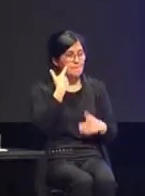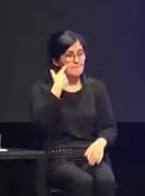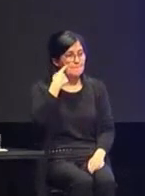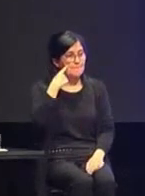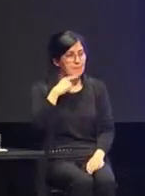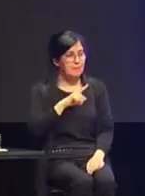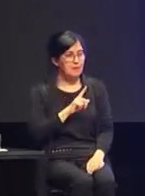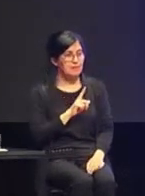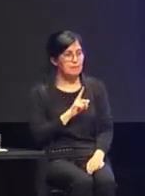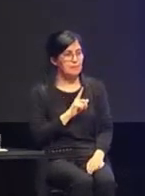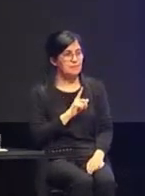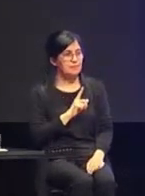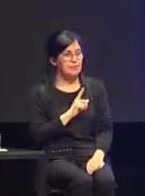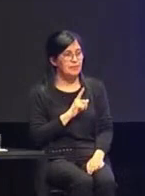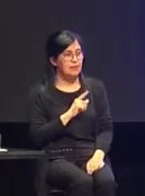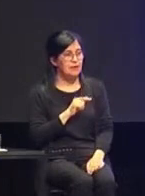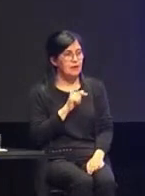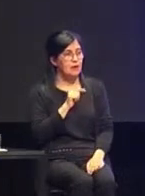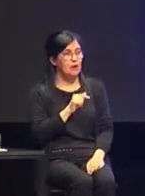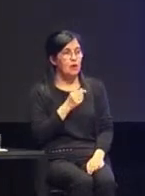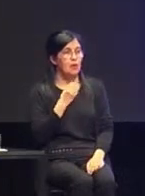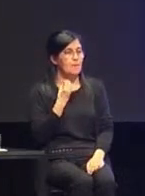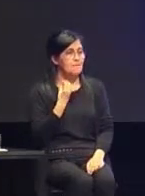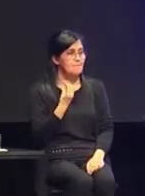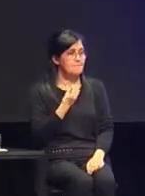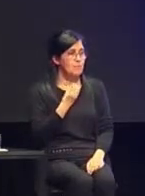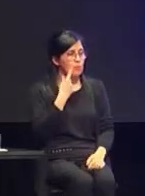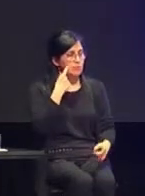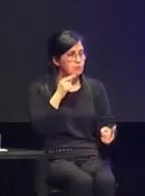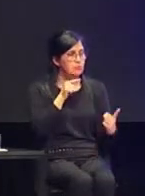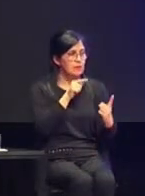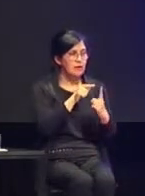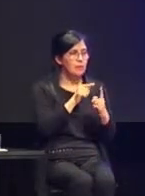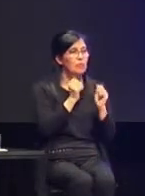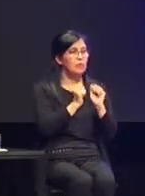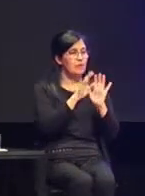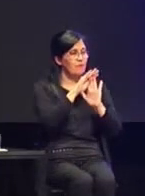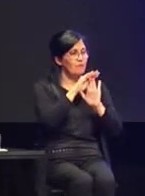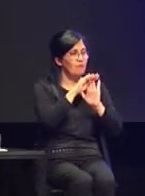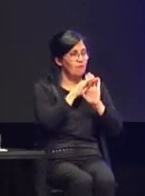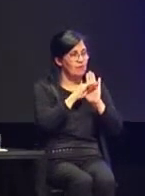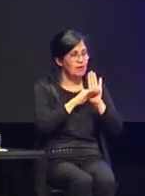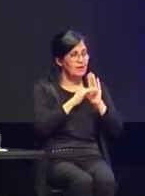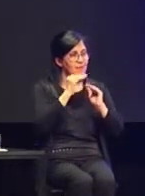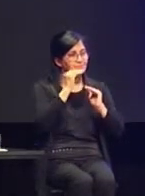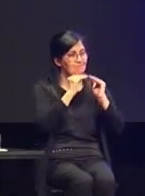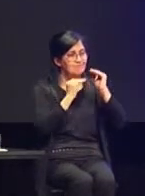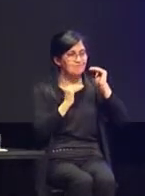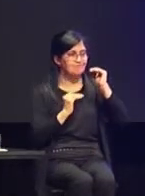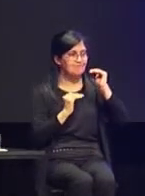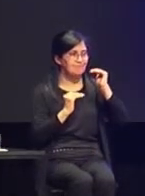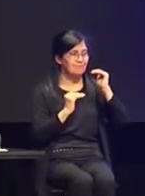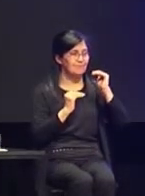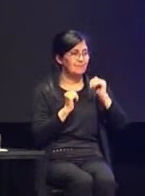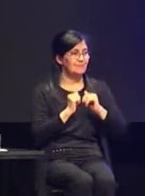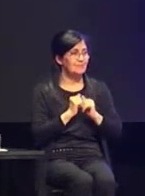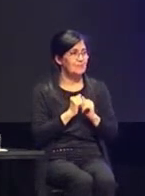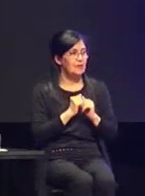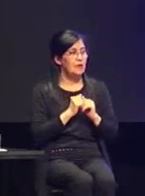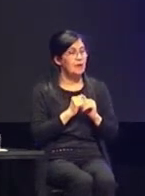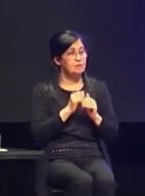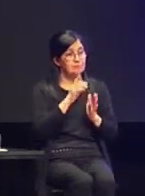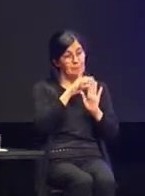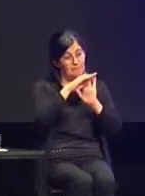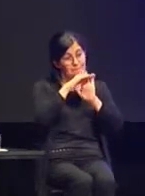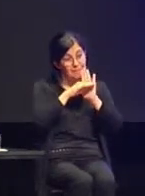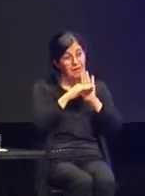Pero está muy orientado a reducir las desigualdades, algo hice, a reducir